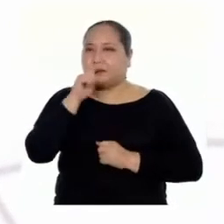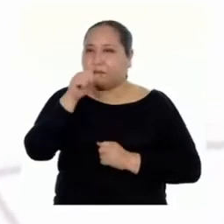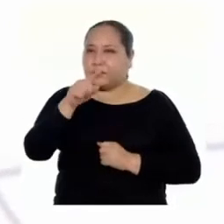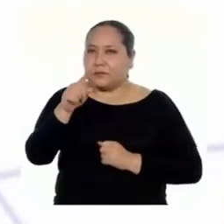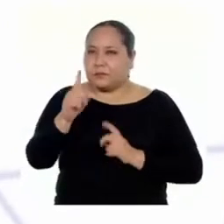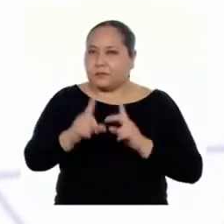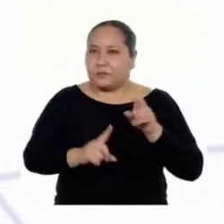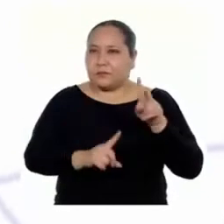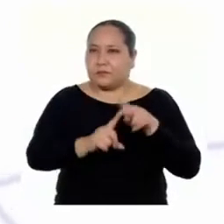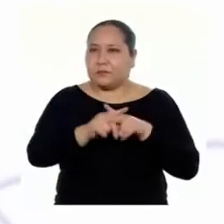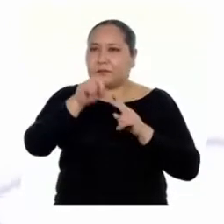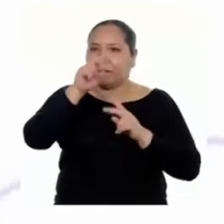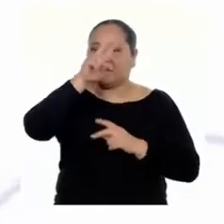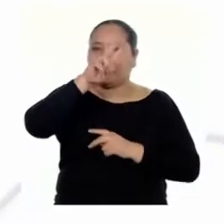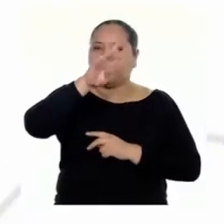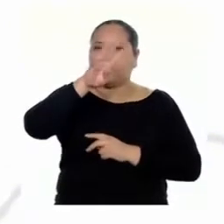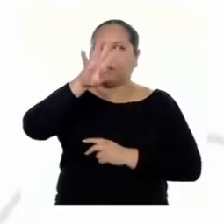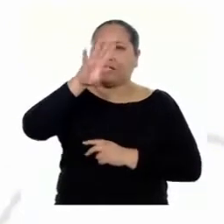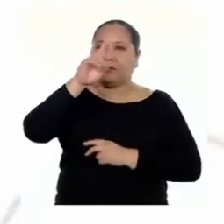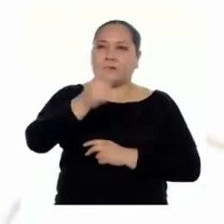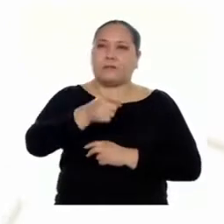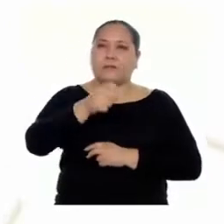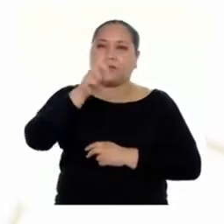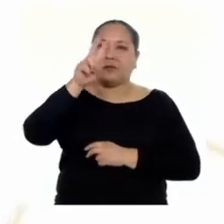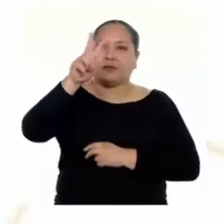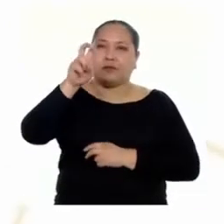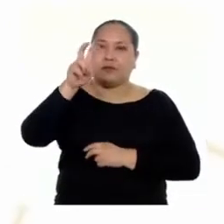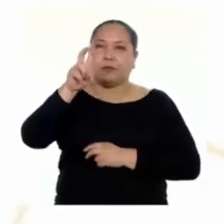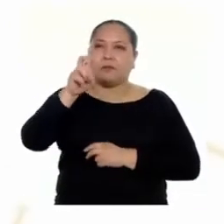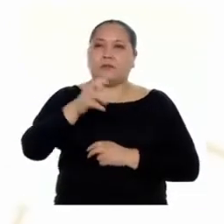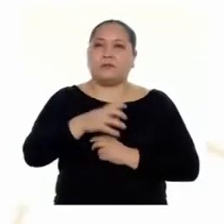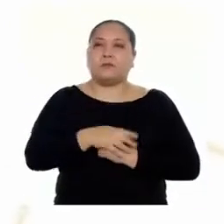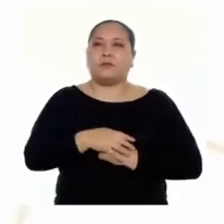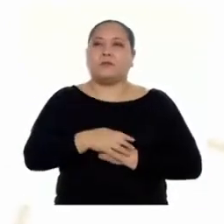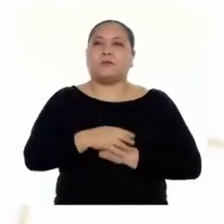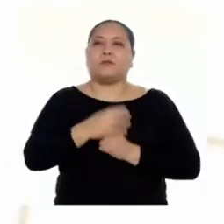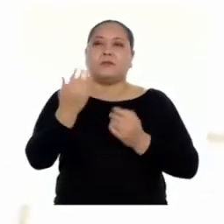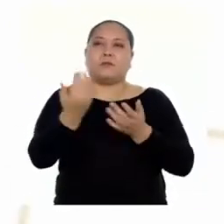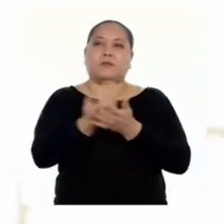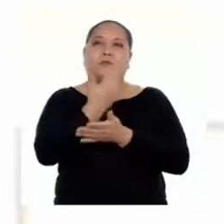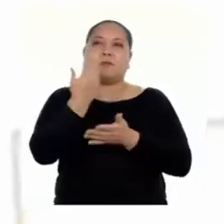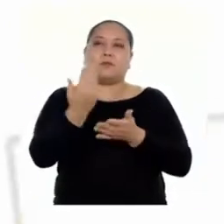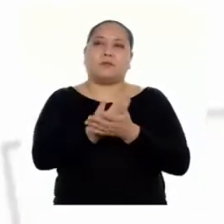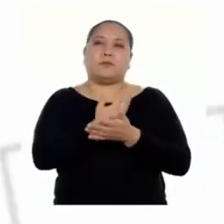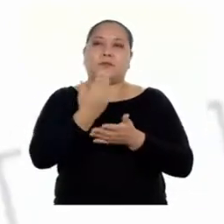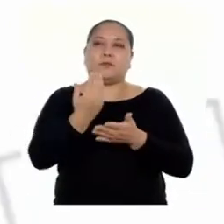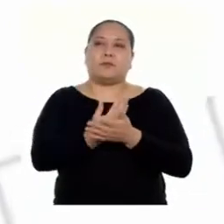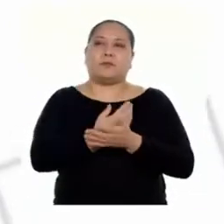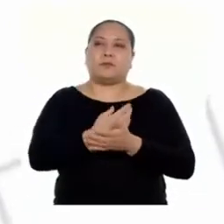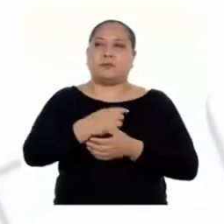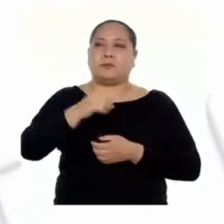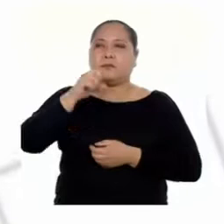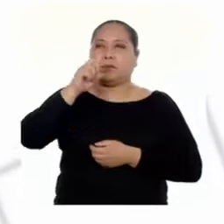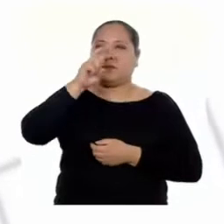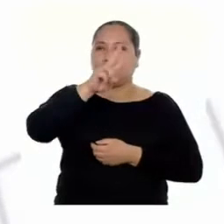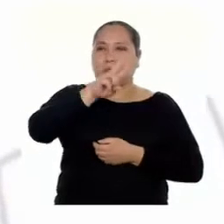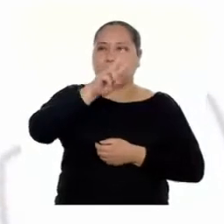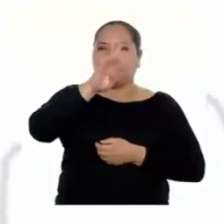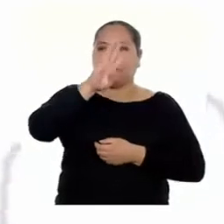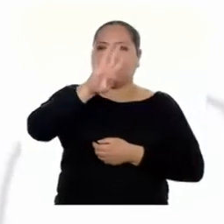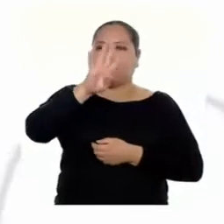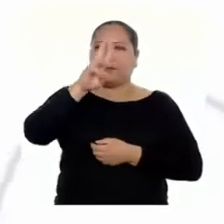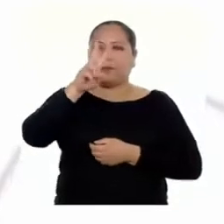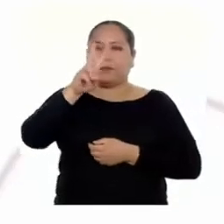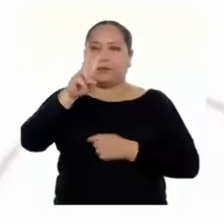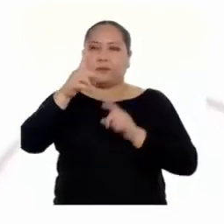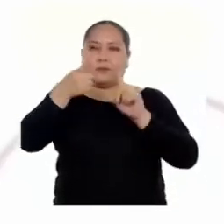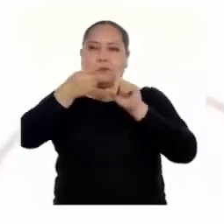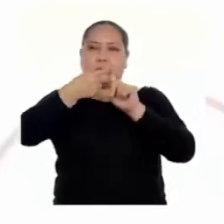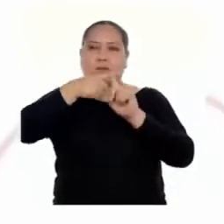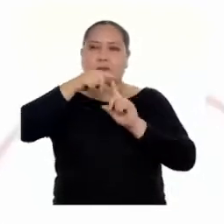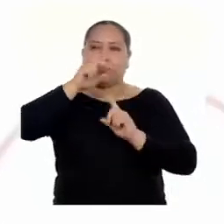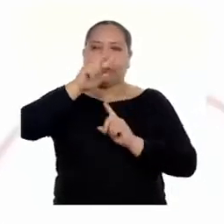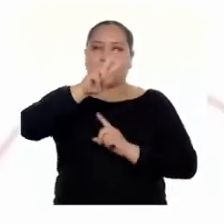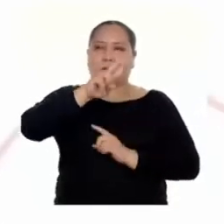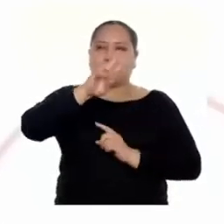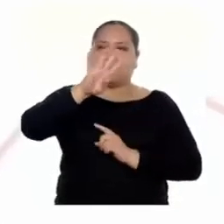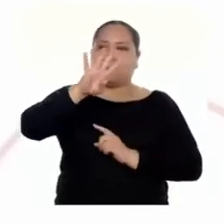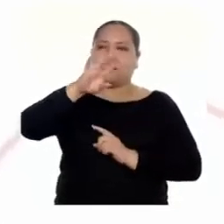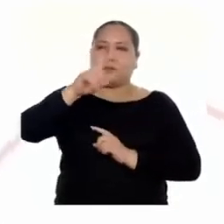me sale 24 soles con 20 céntimos. Mi nuevo capital sería entonces 242 soles